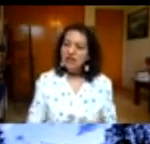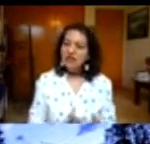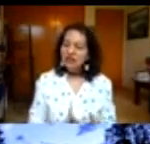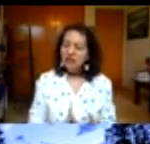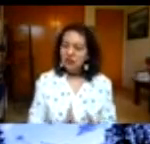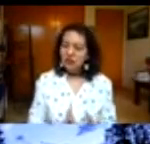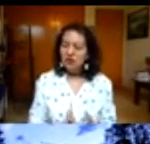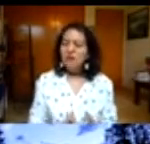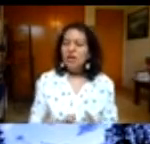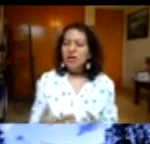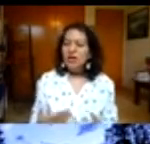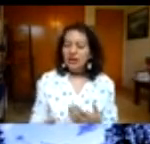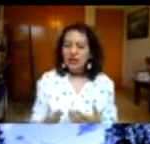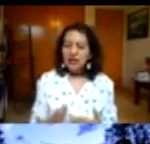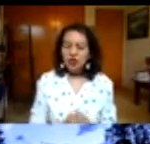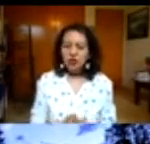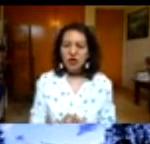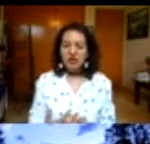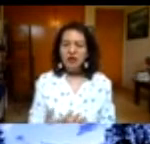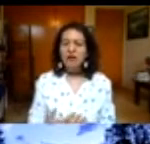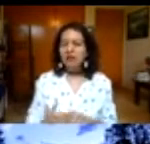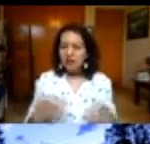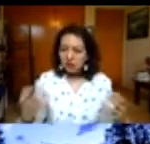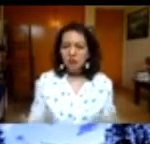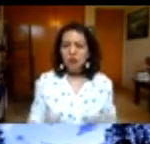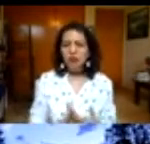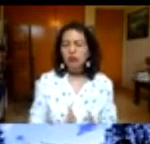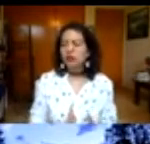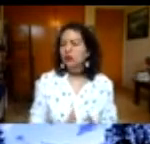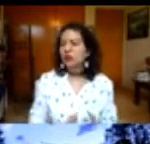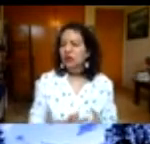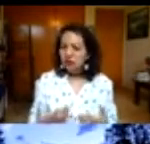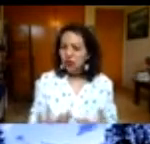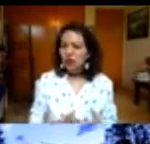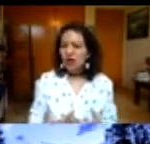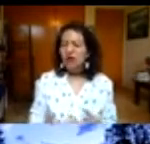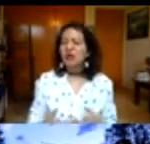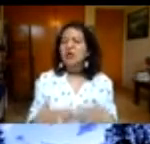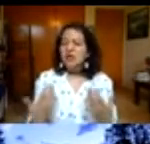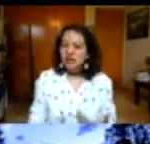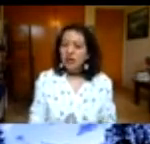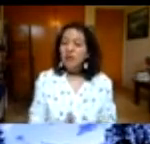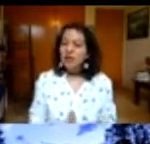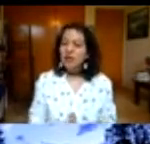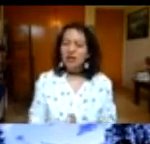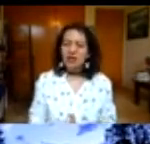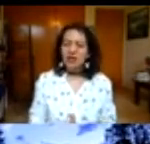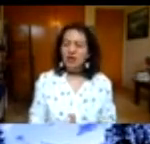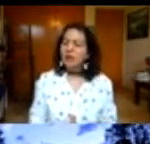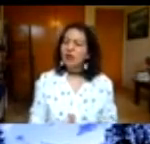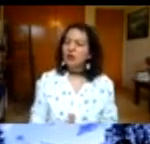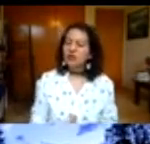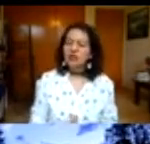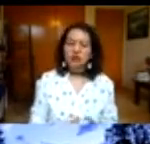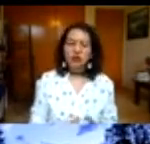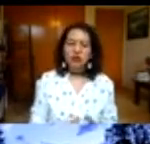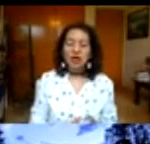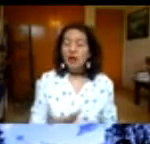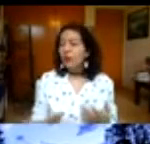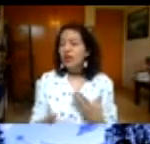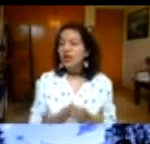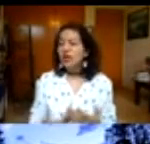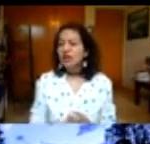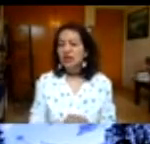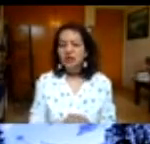en ese sentido, el derecho a saber es un, por supuesto, derecho humano, y también la apertura institucional